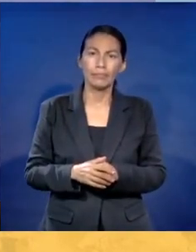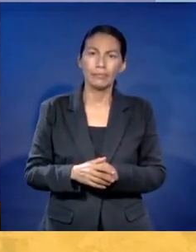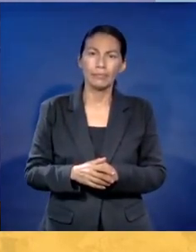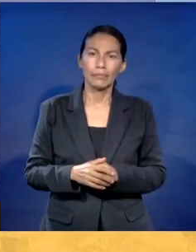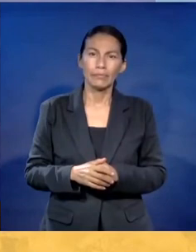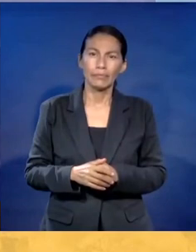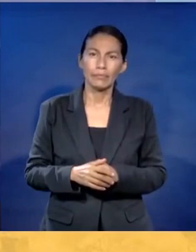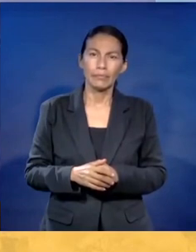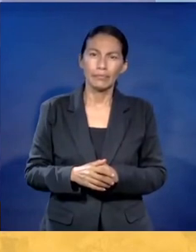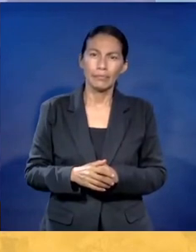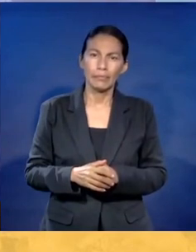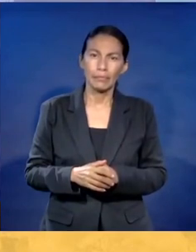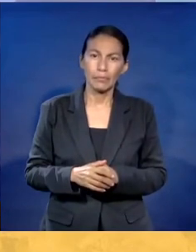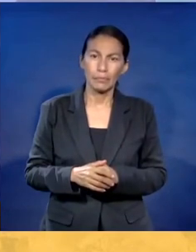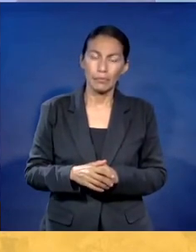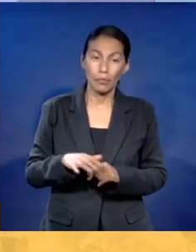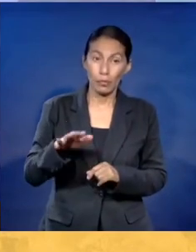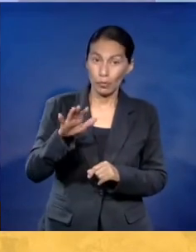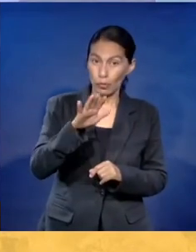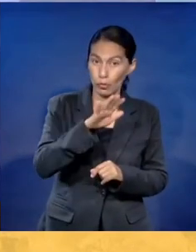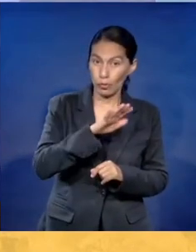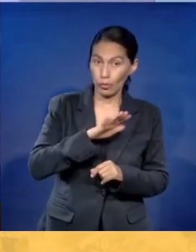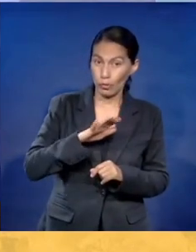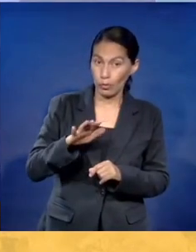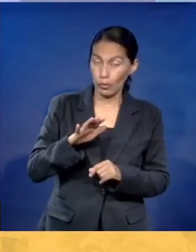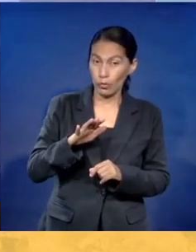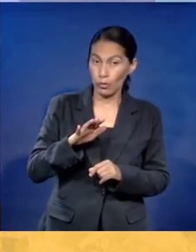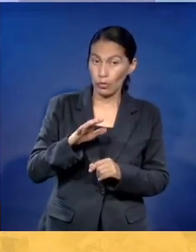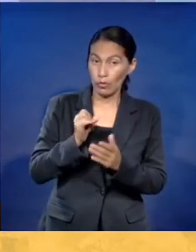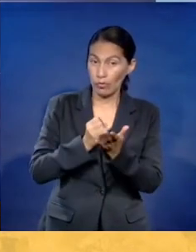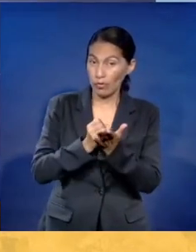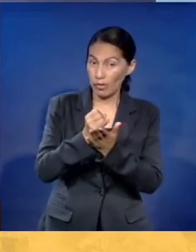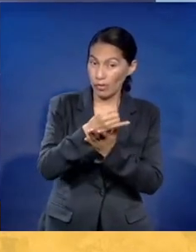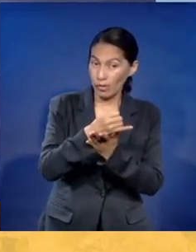toda infidelidad comienza con una mirada